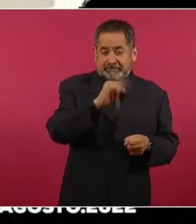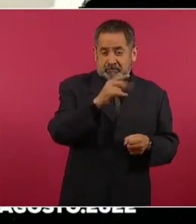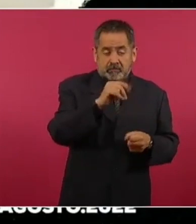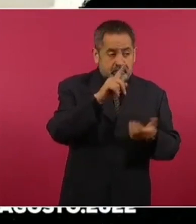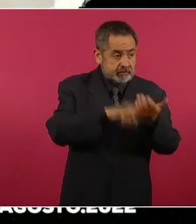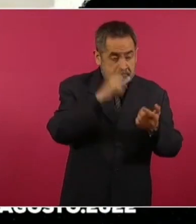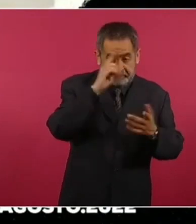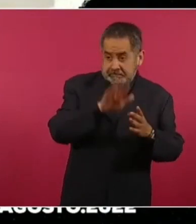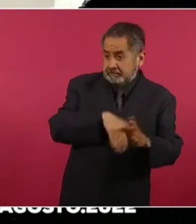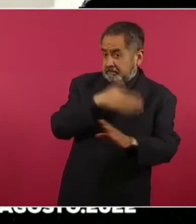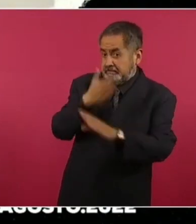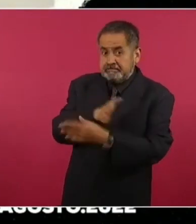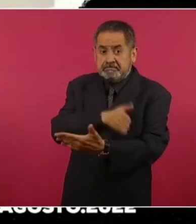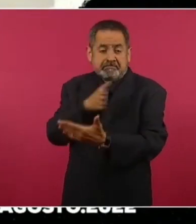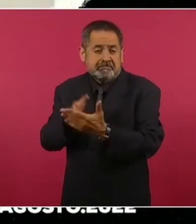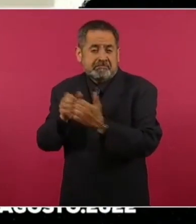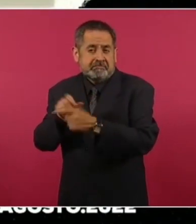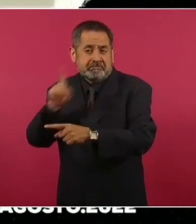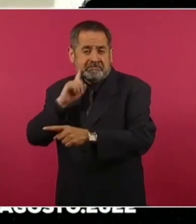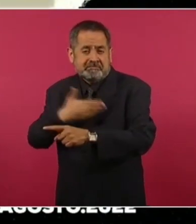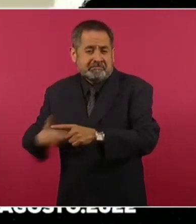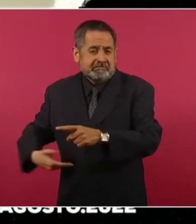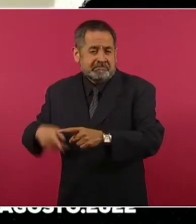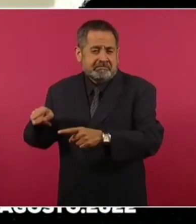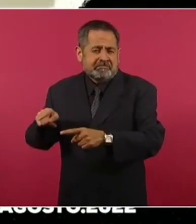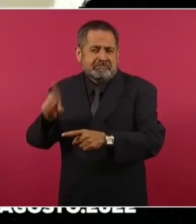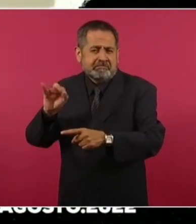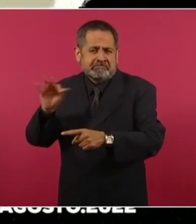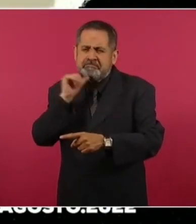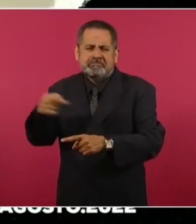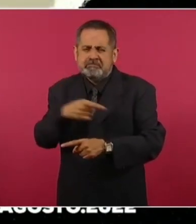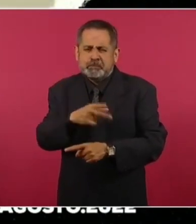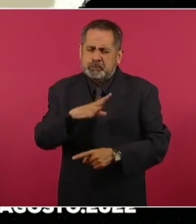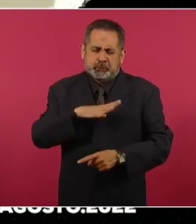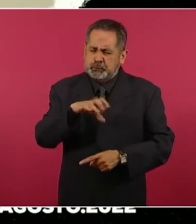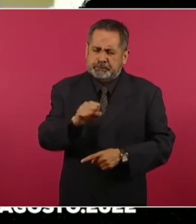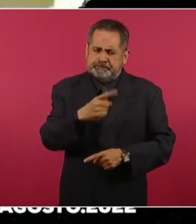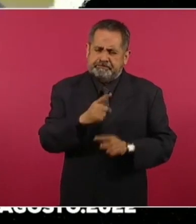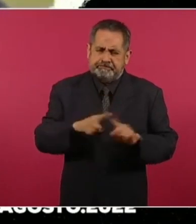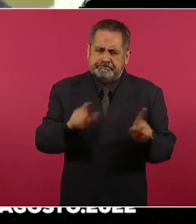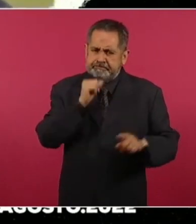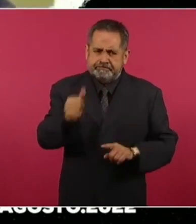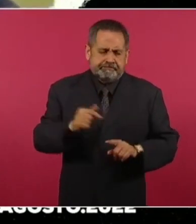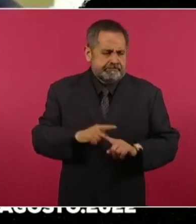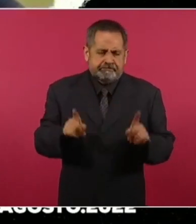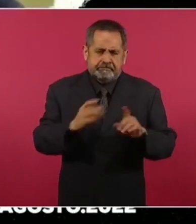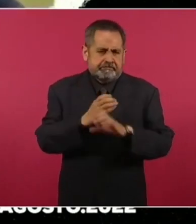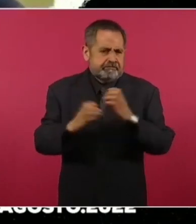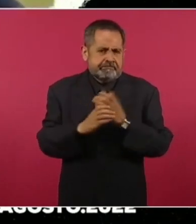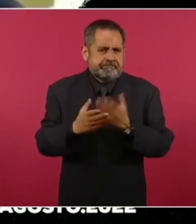la intención de boicotear el acto de la presidenta municipal del DIF en ese municipio. Que el